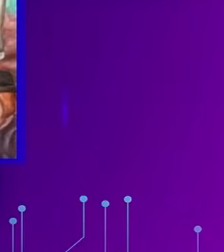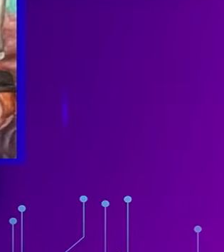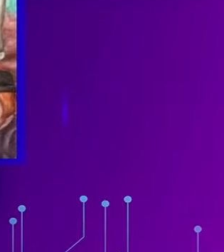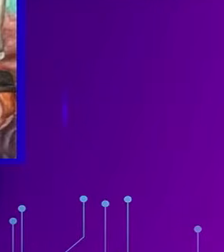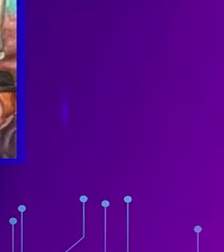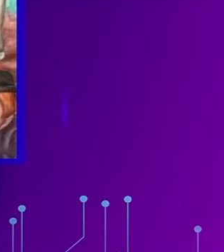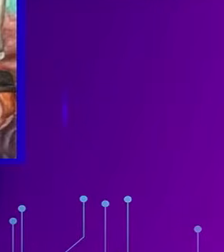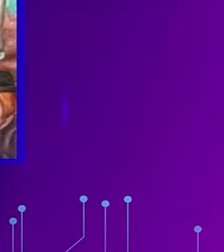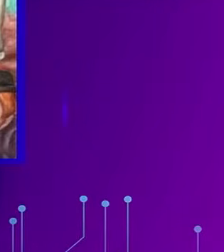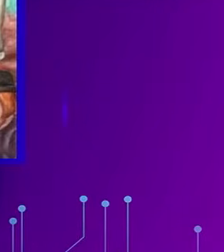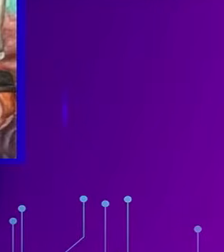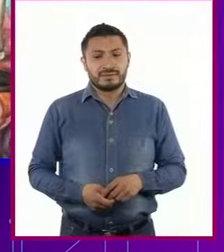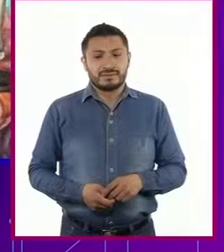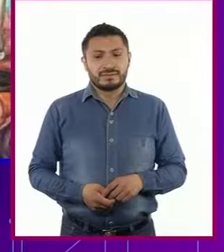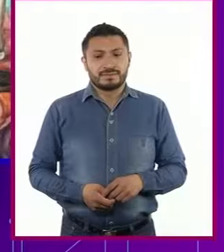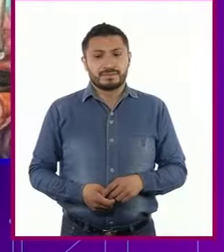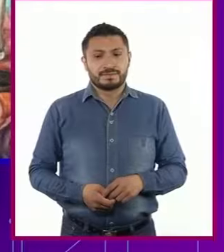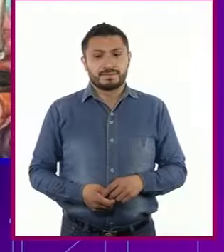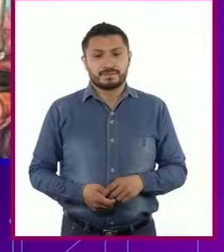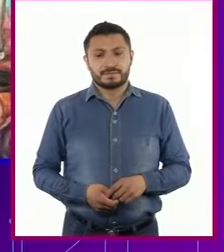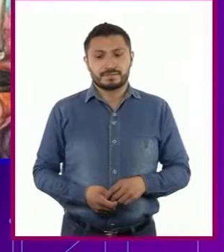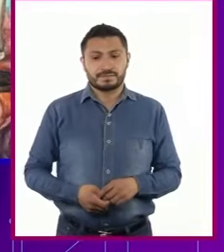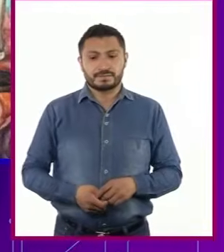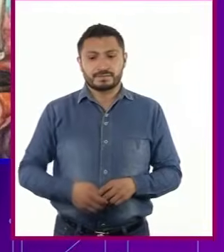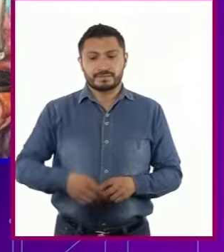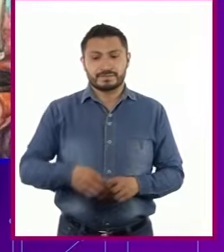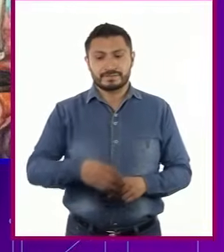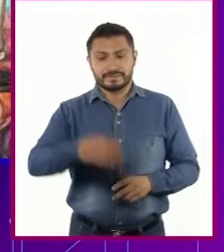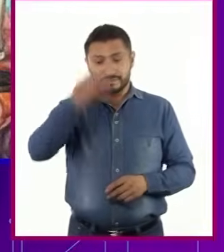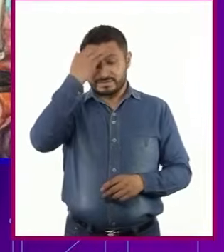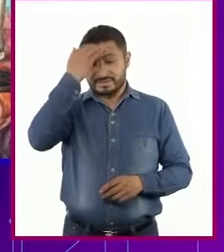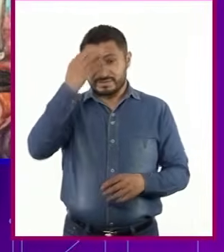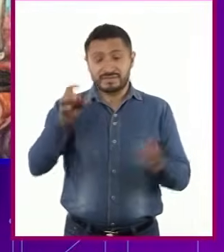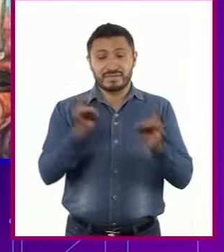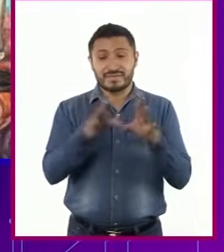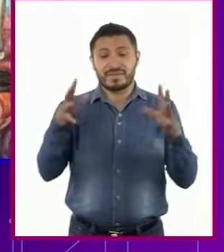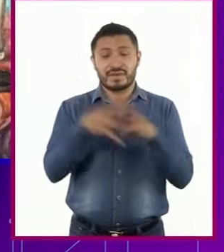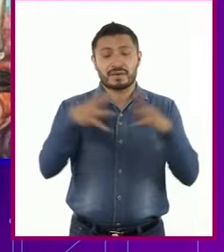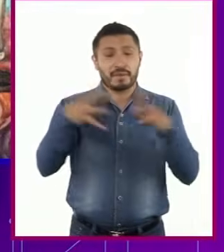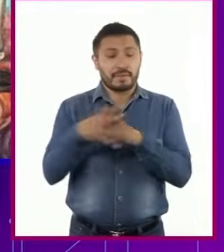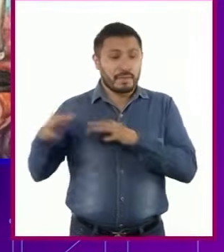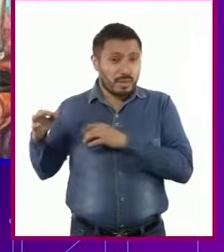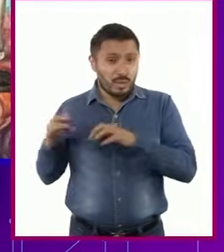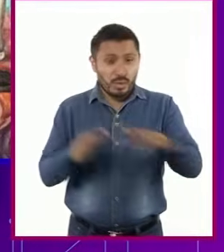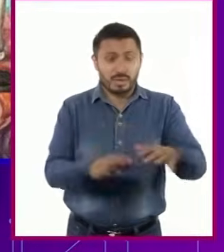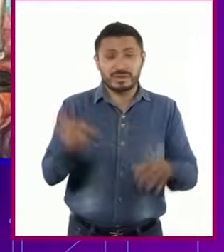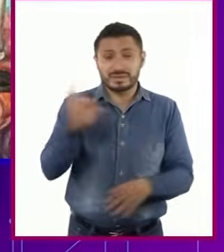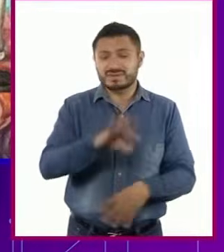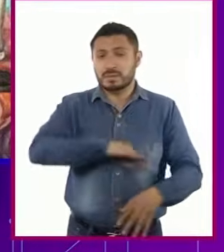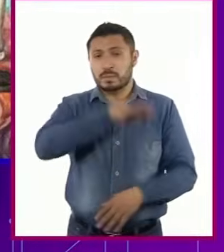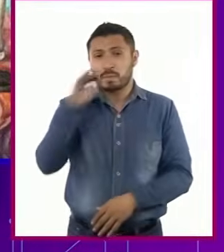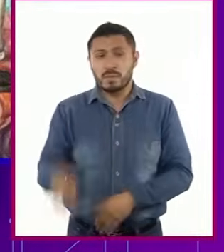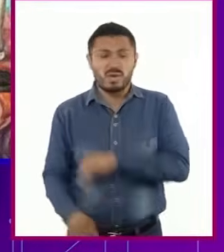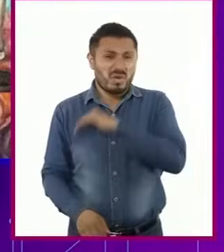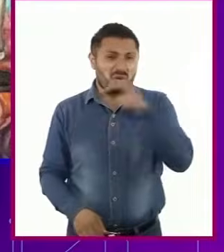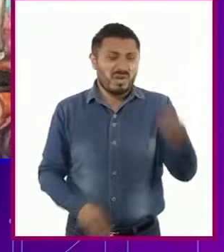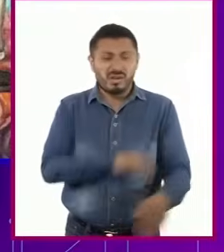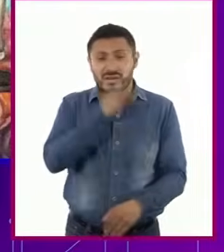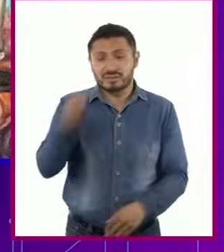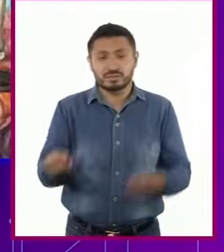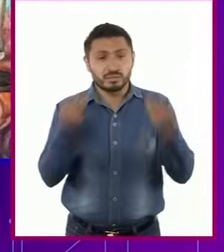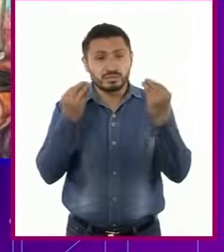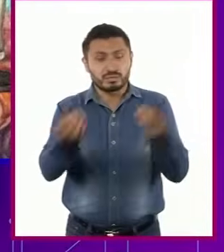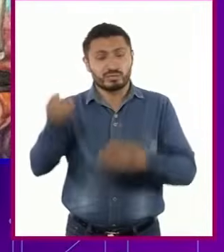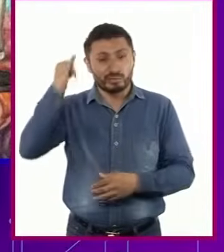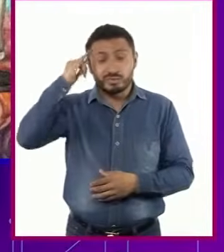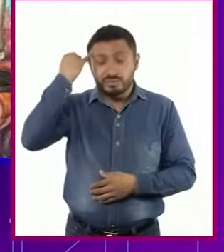No conocemos el impacto de las guerras de conquista. Seguramente murieron muchos